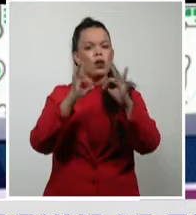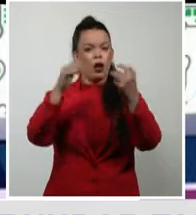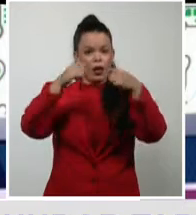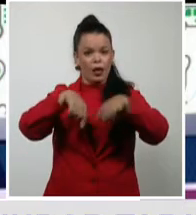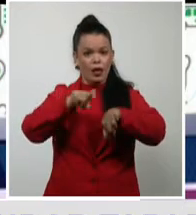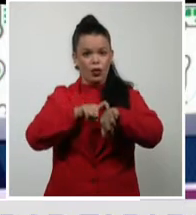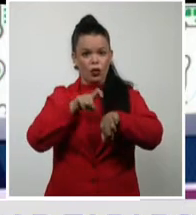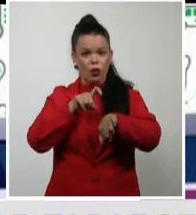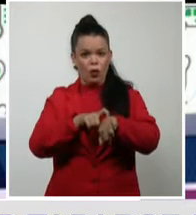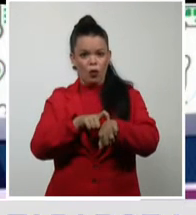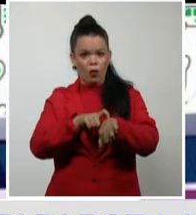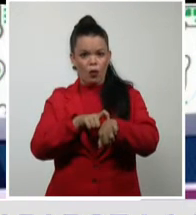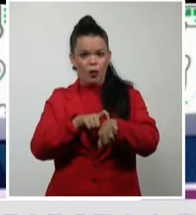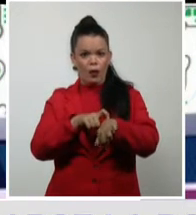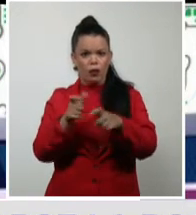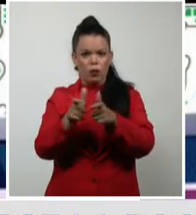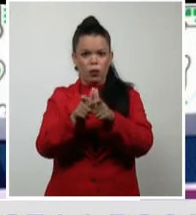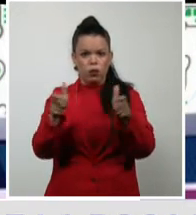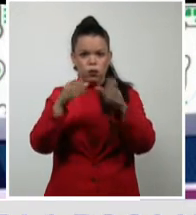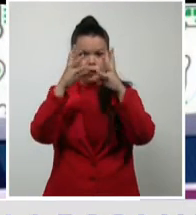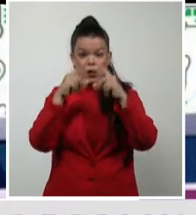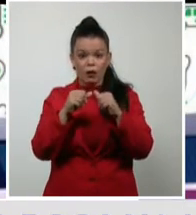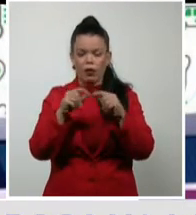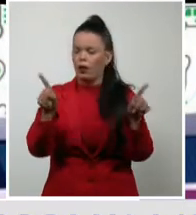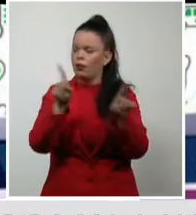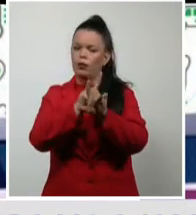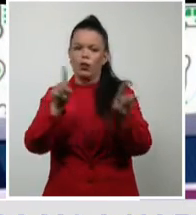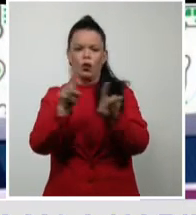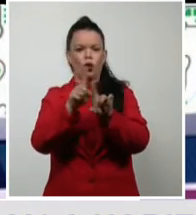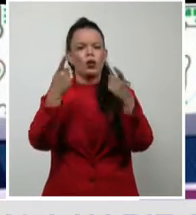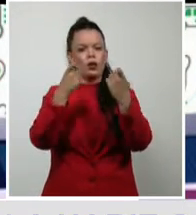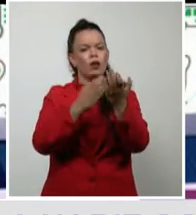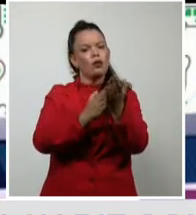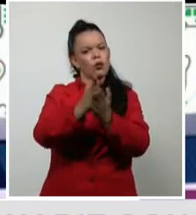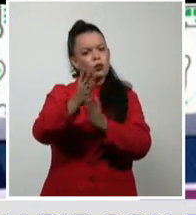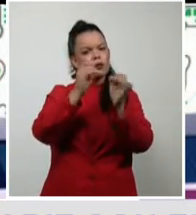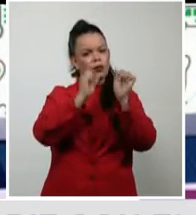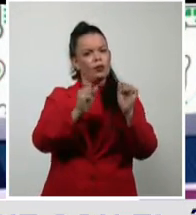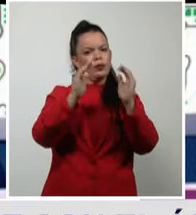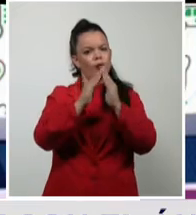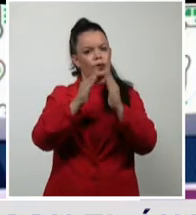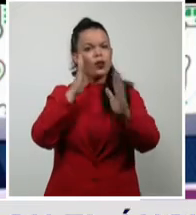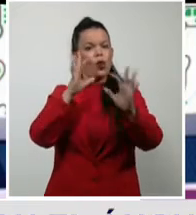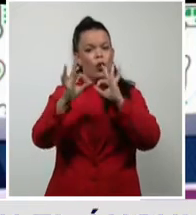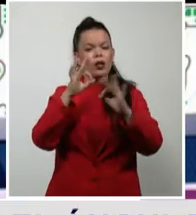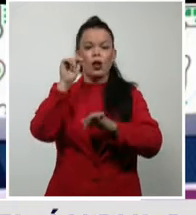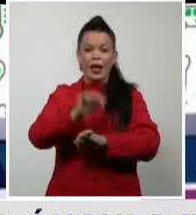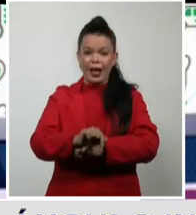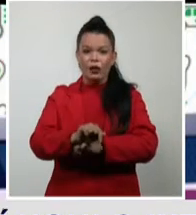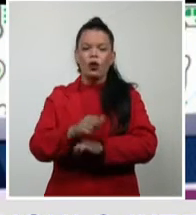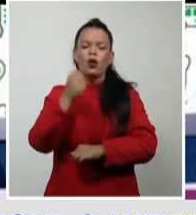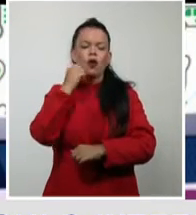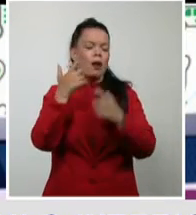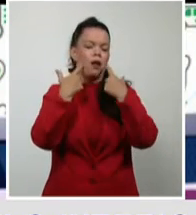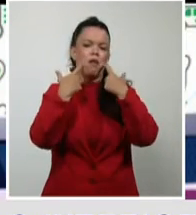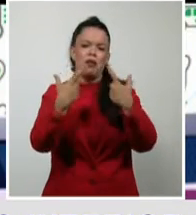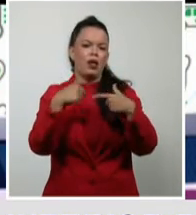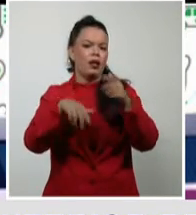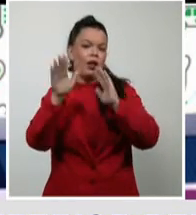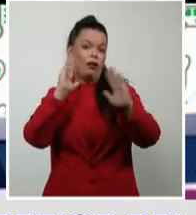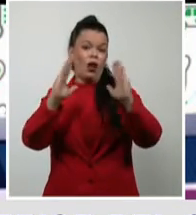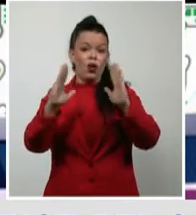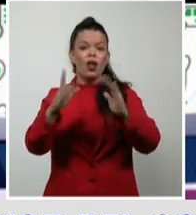resultados porque nos mantenemos con un comportamiento favorable. Estos son los temas más importantes de esta jornada, que nos llegan a través